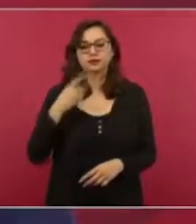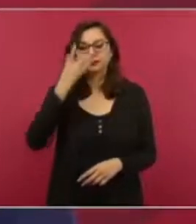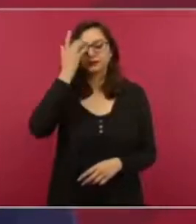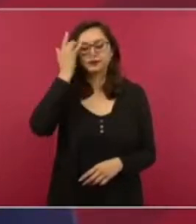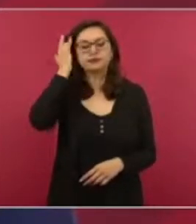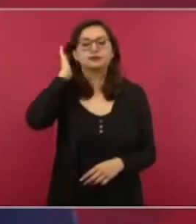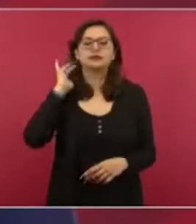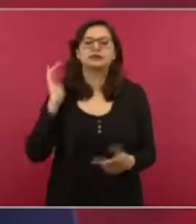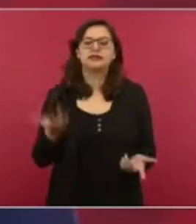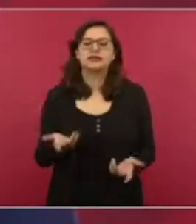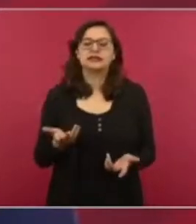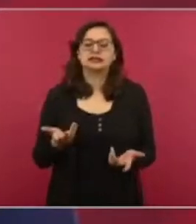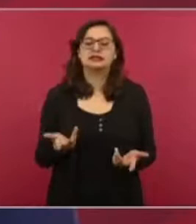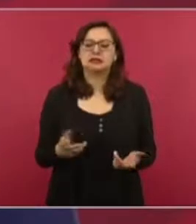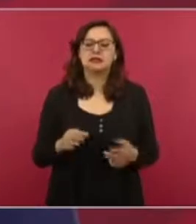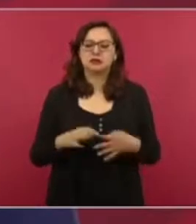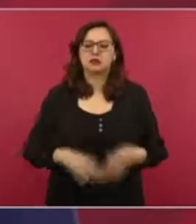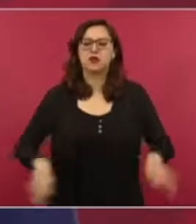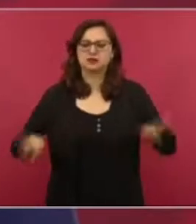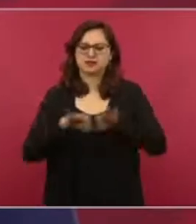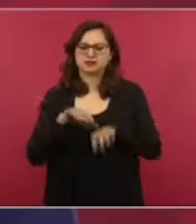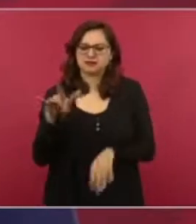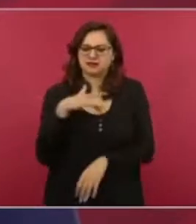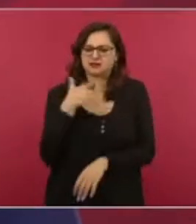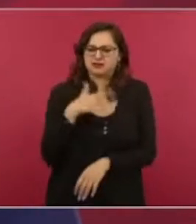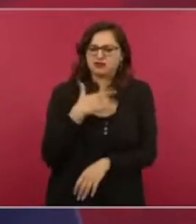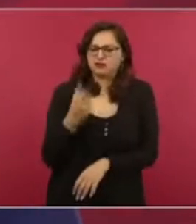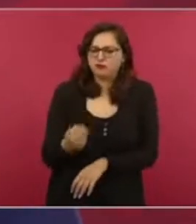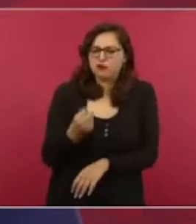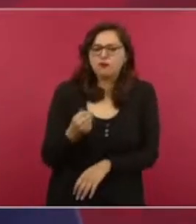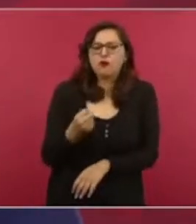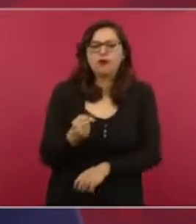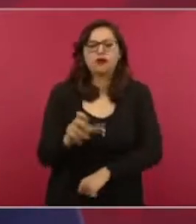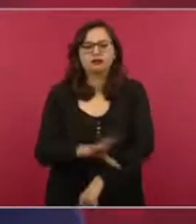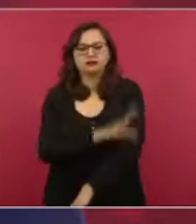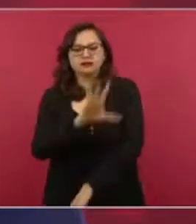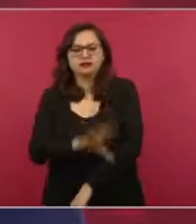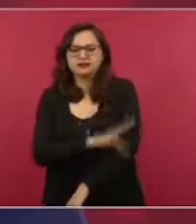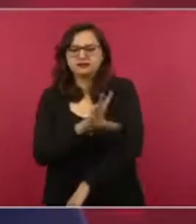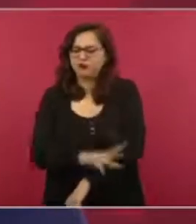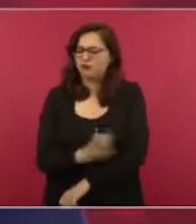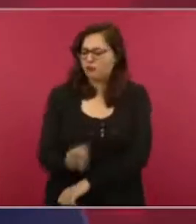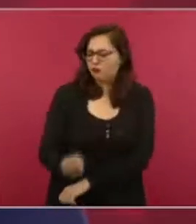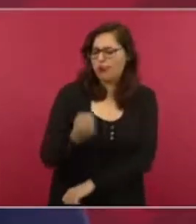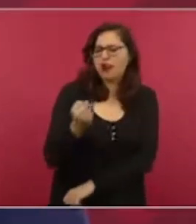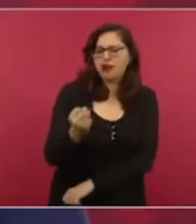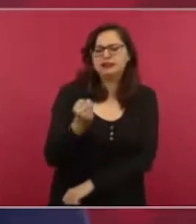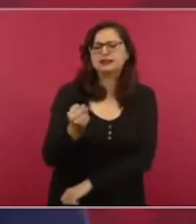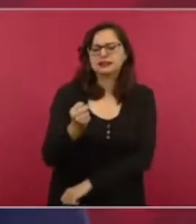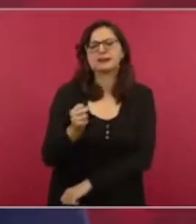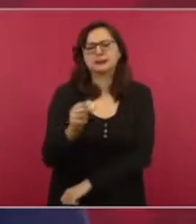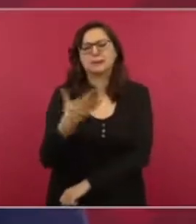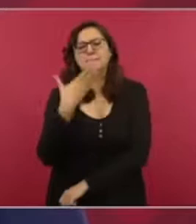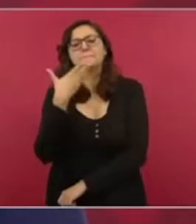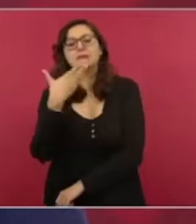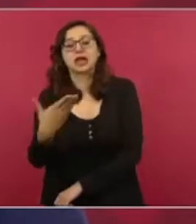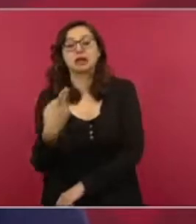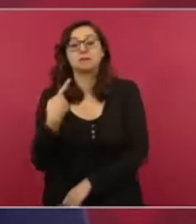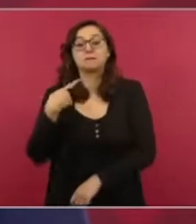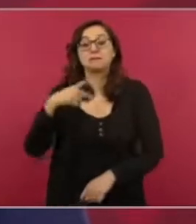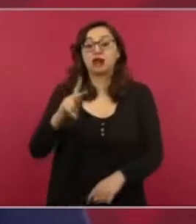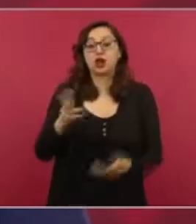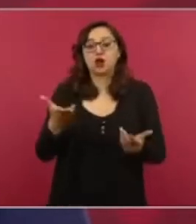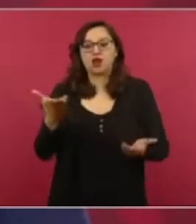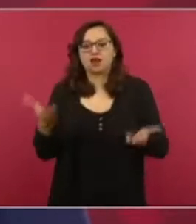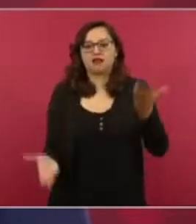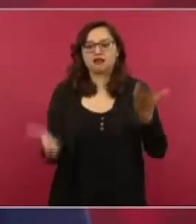pero debe de haber equilibrio entre pasión y razón. Eso es lo ideal.